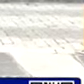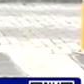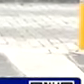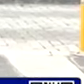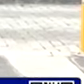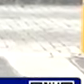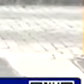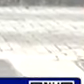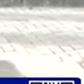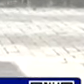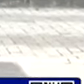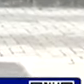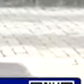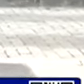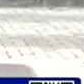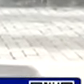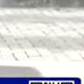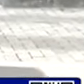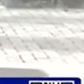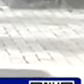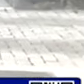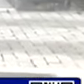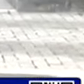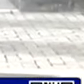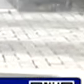Y que sea parte de tu familia.